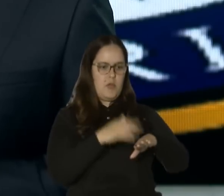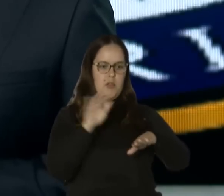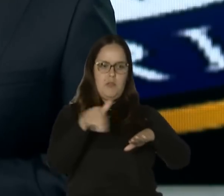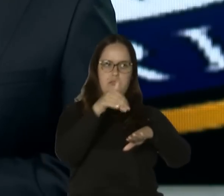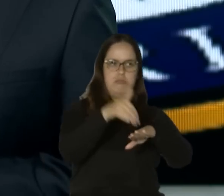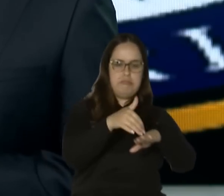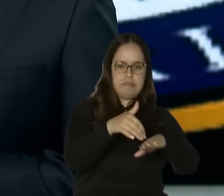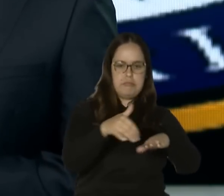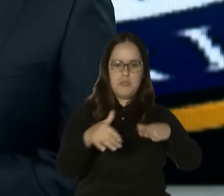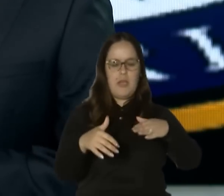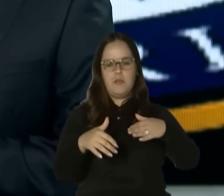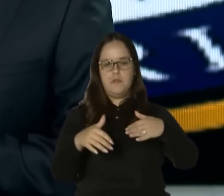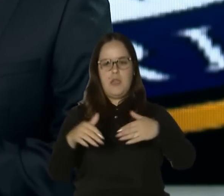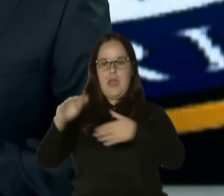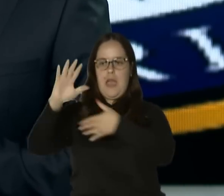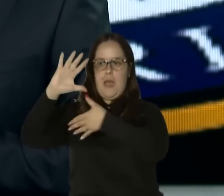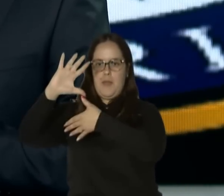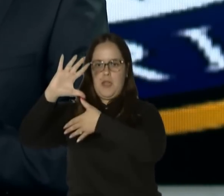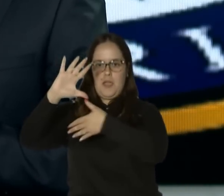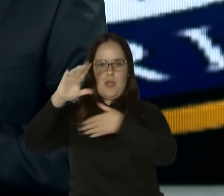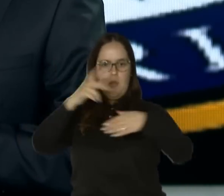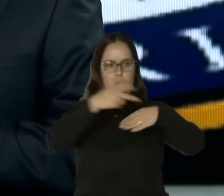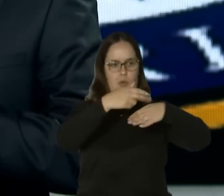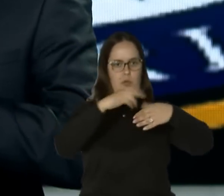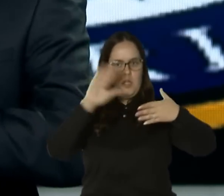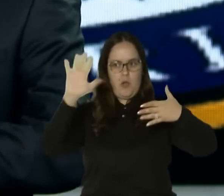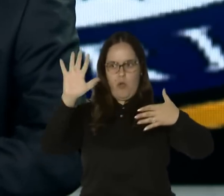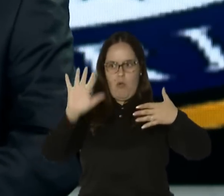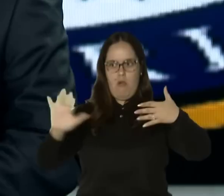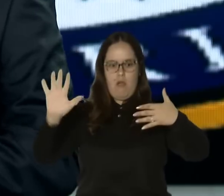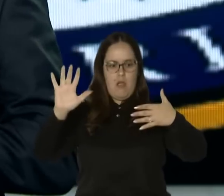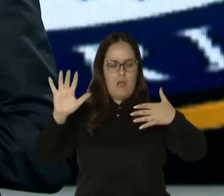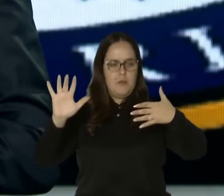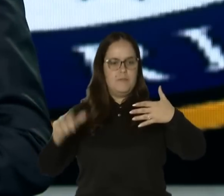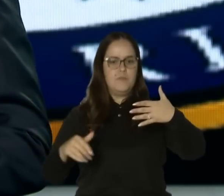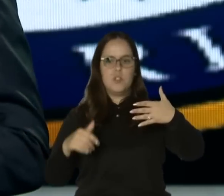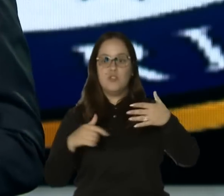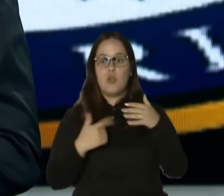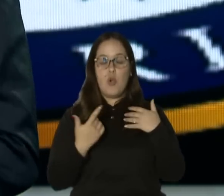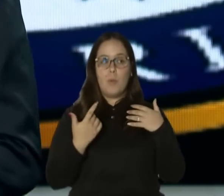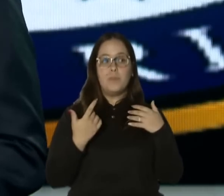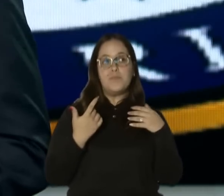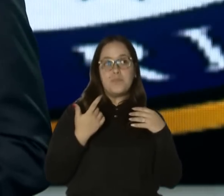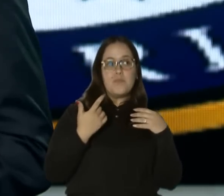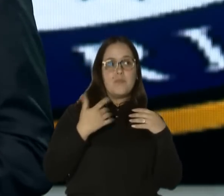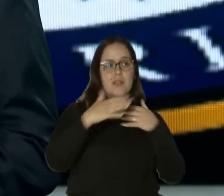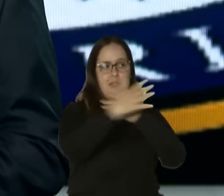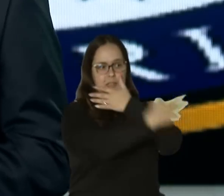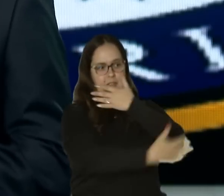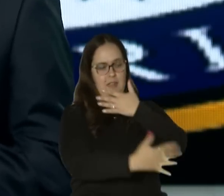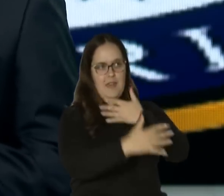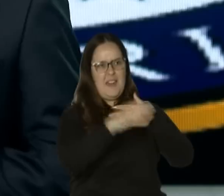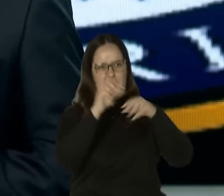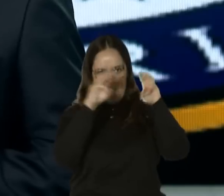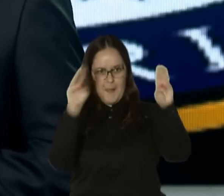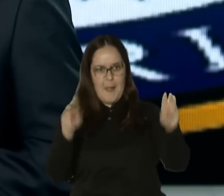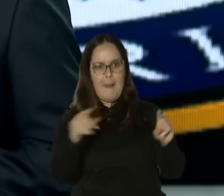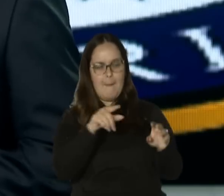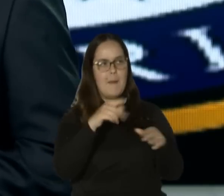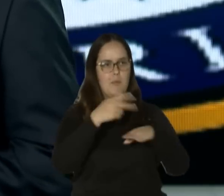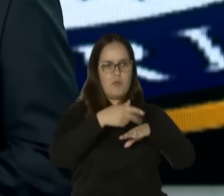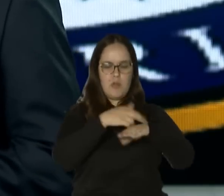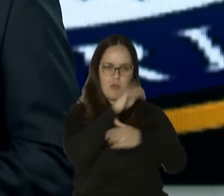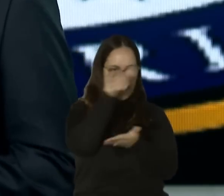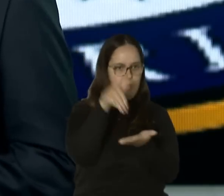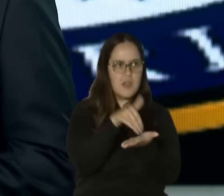de narcotráfico, de las drogas, no solo el 20% aproximado que se queda en Puerto Rico, sino el 80% que